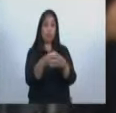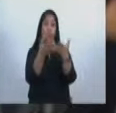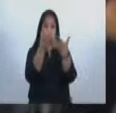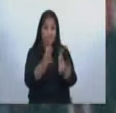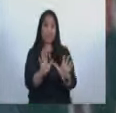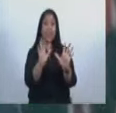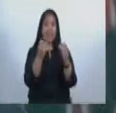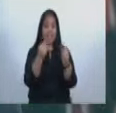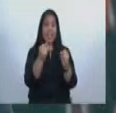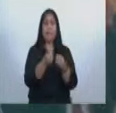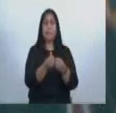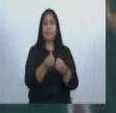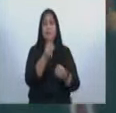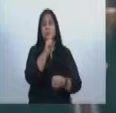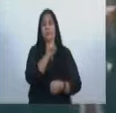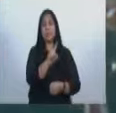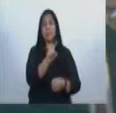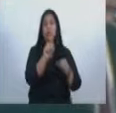ya